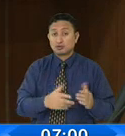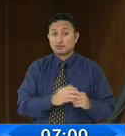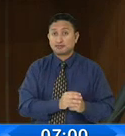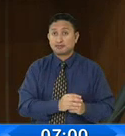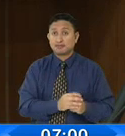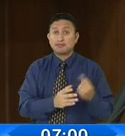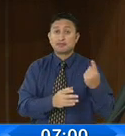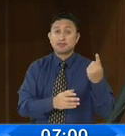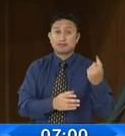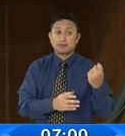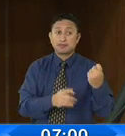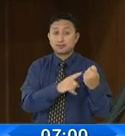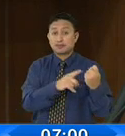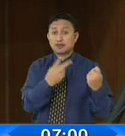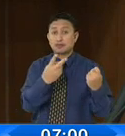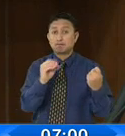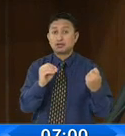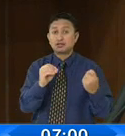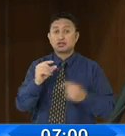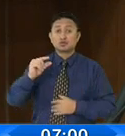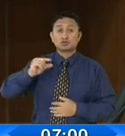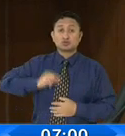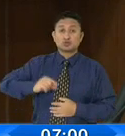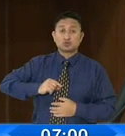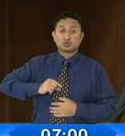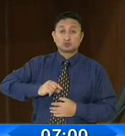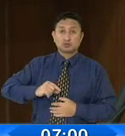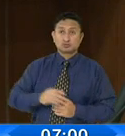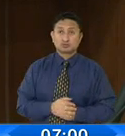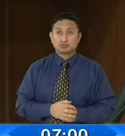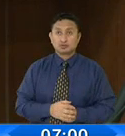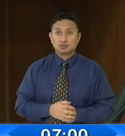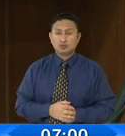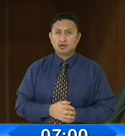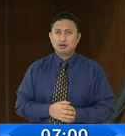11 a 20 salarios básicos unificados,